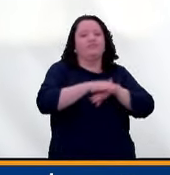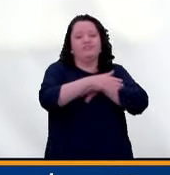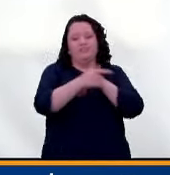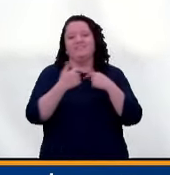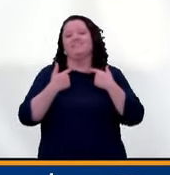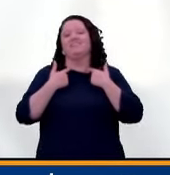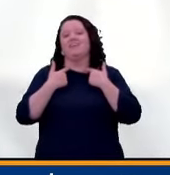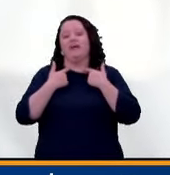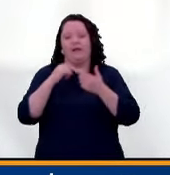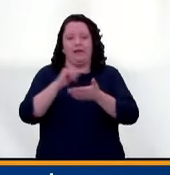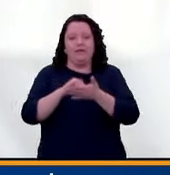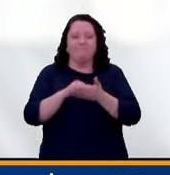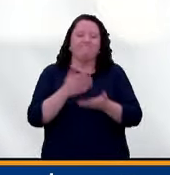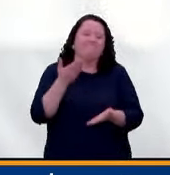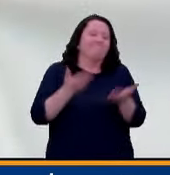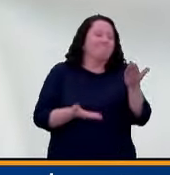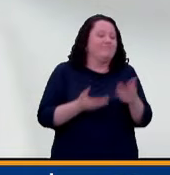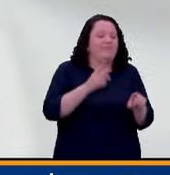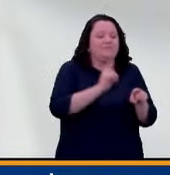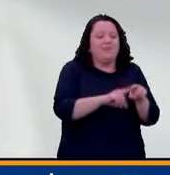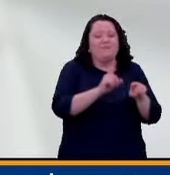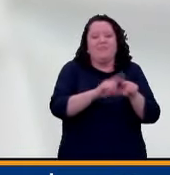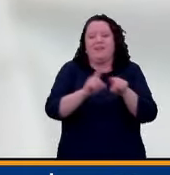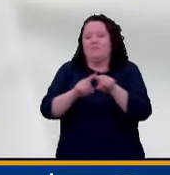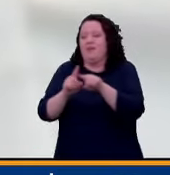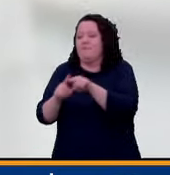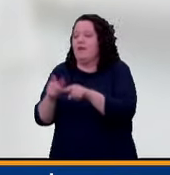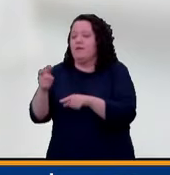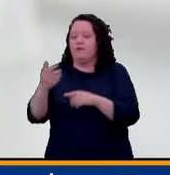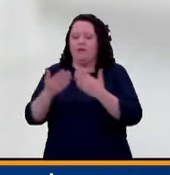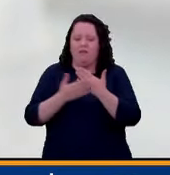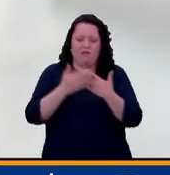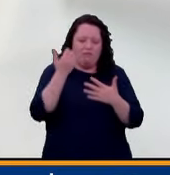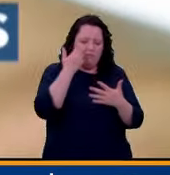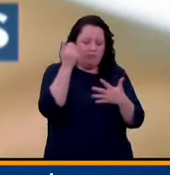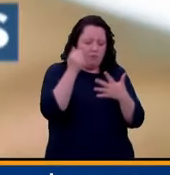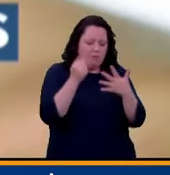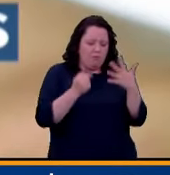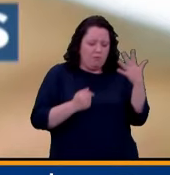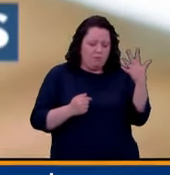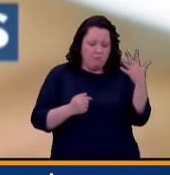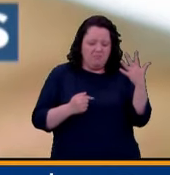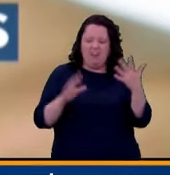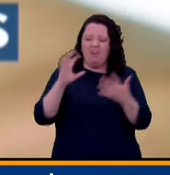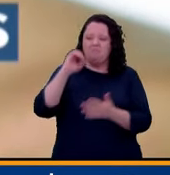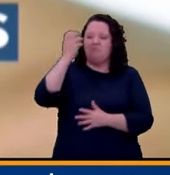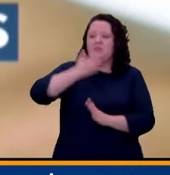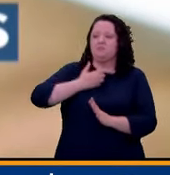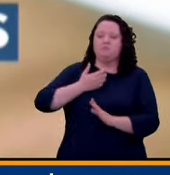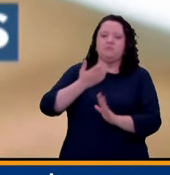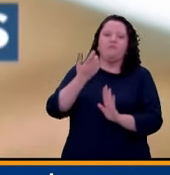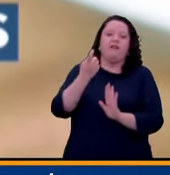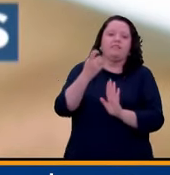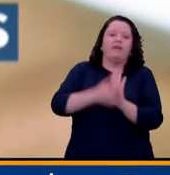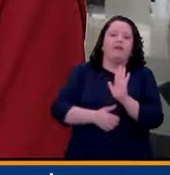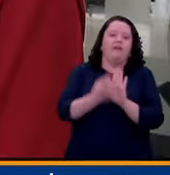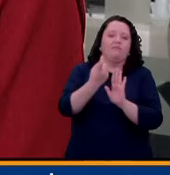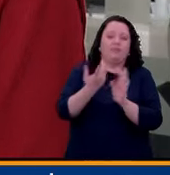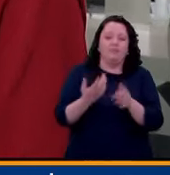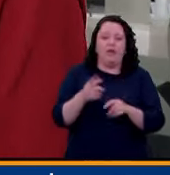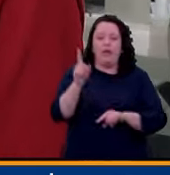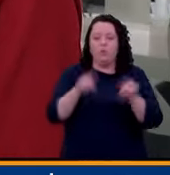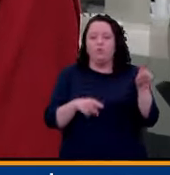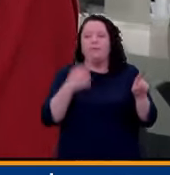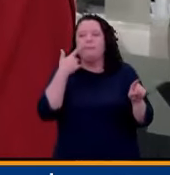es que debido a lo variados y poco específicos que son los síntomas puede ser no diagnosticado muchas condiciones se parecen es